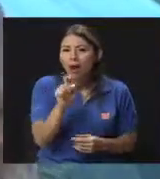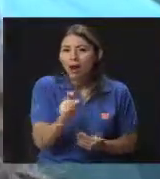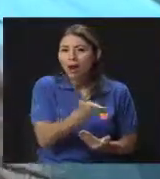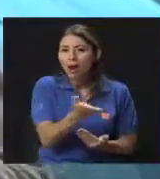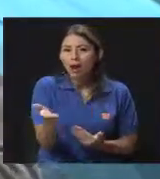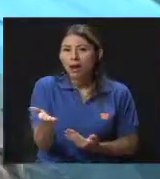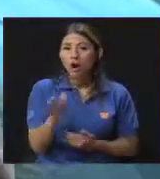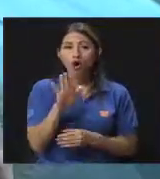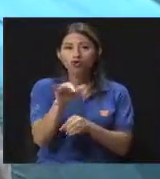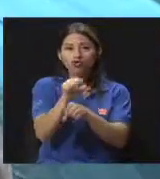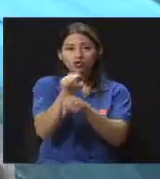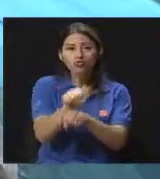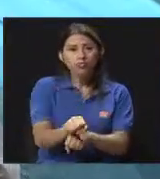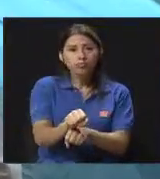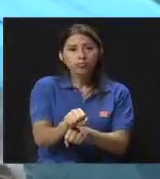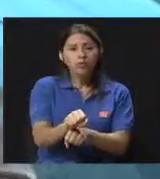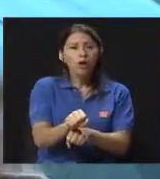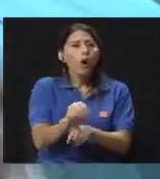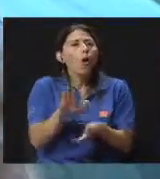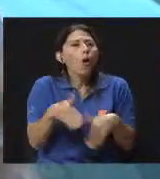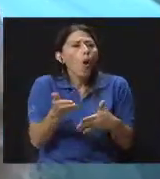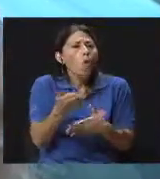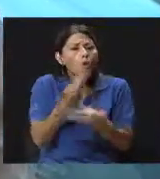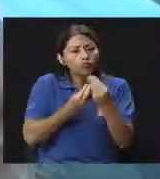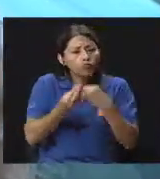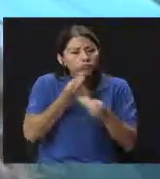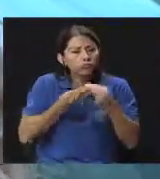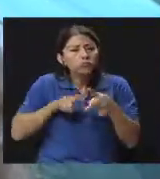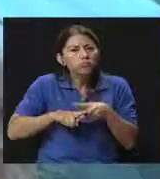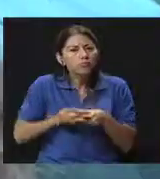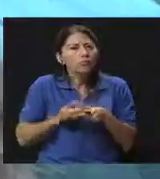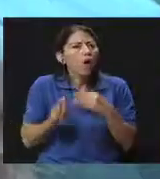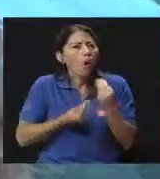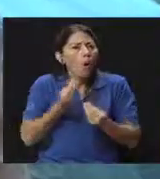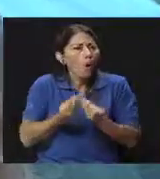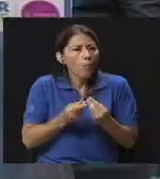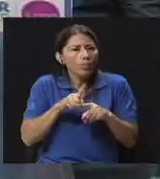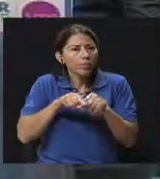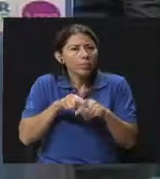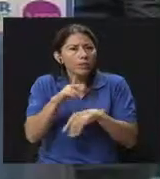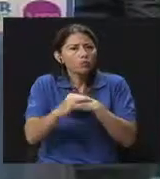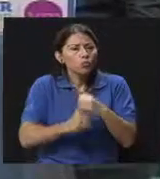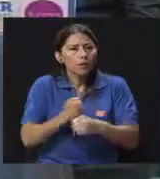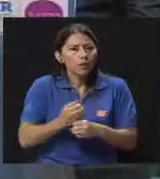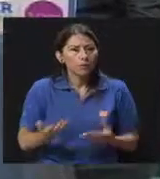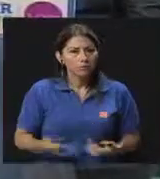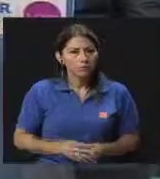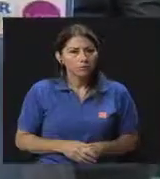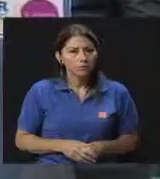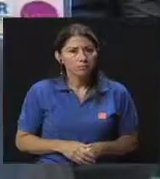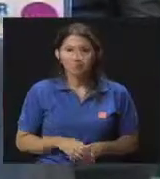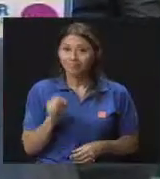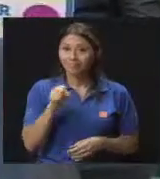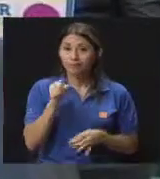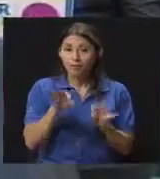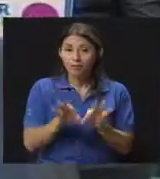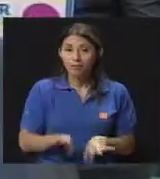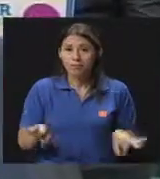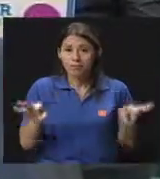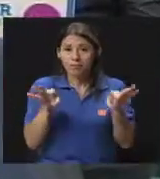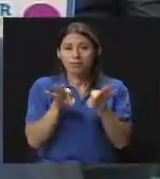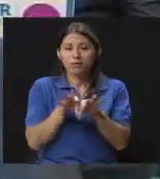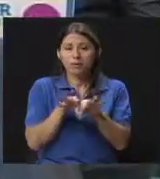patrones de introducción de alimentos que se dan en estos niños en función a su edad. Qué importante eso también, Lilian, porque